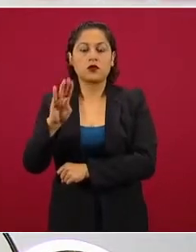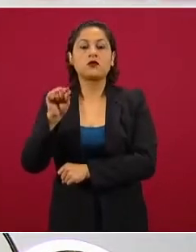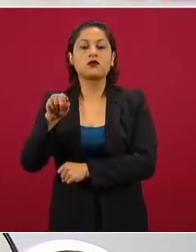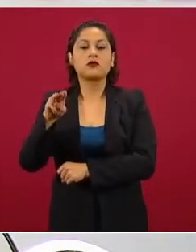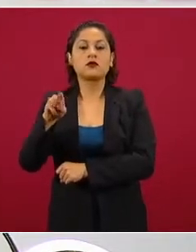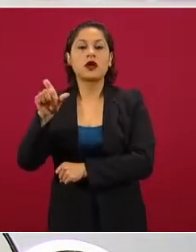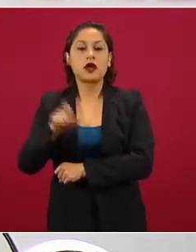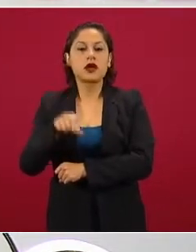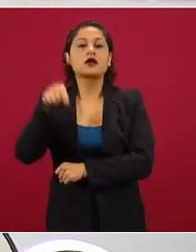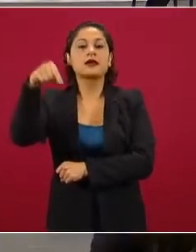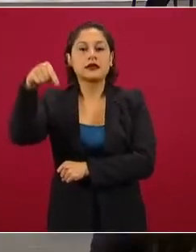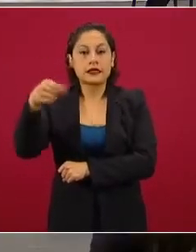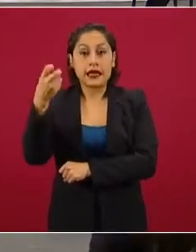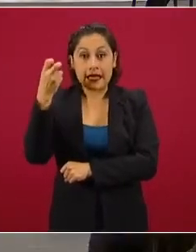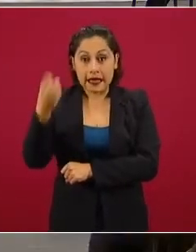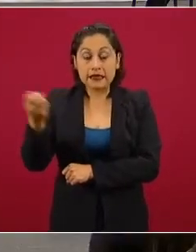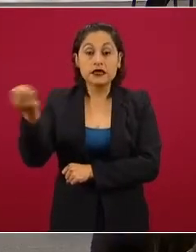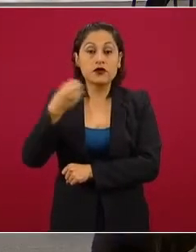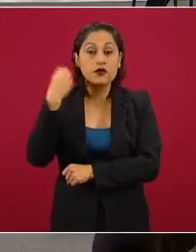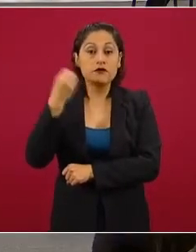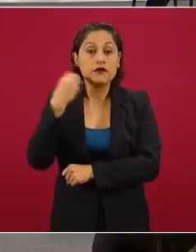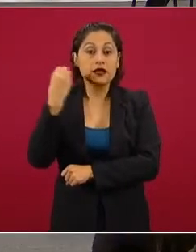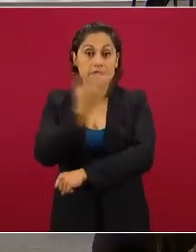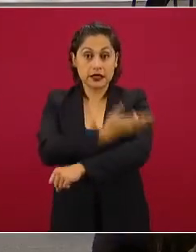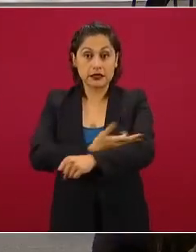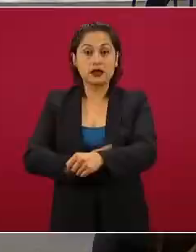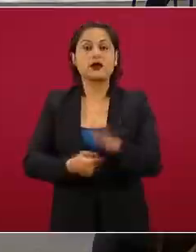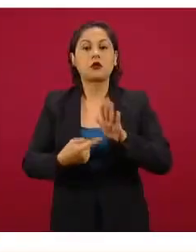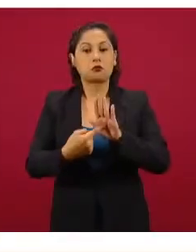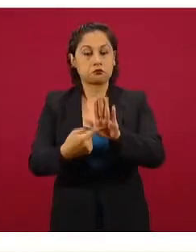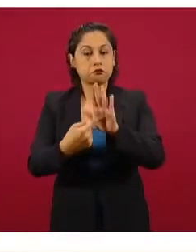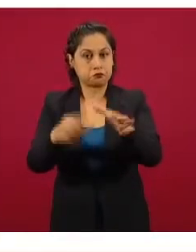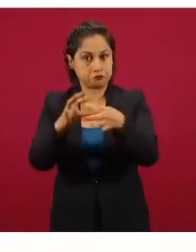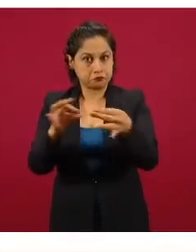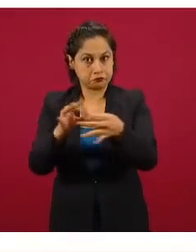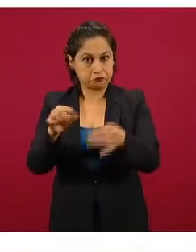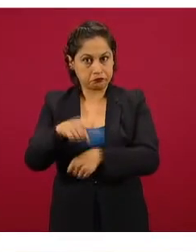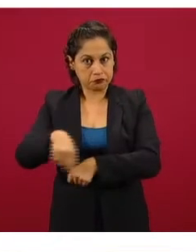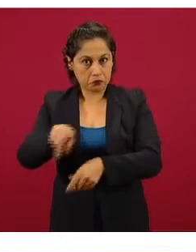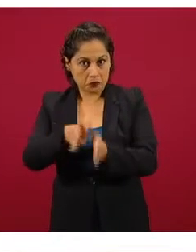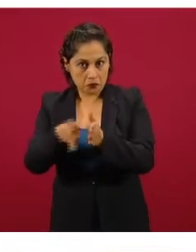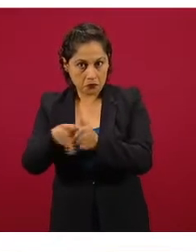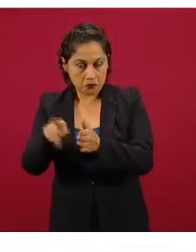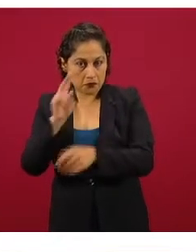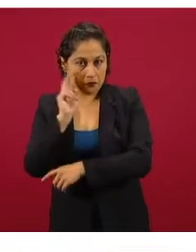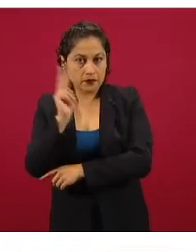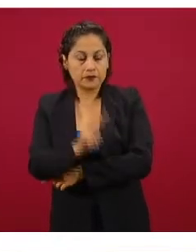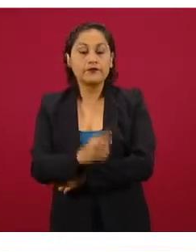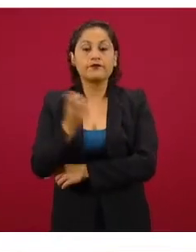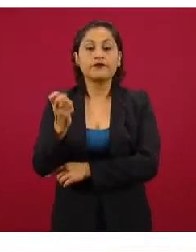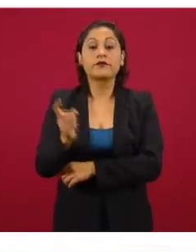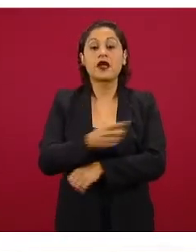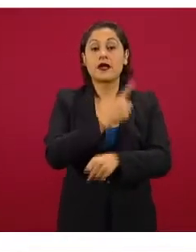de prensa vespertinas, y son las que se muestran del lado izquierdo de la diapositiva. La primera es la estrategia de